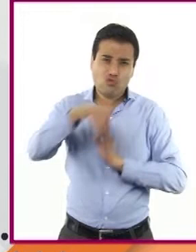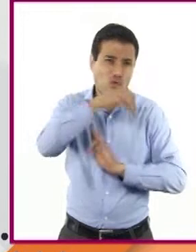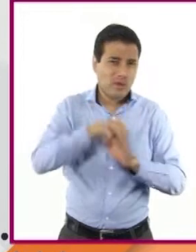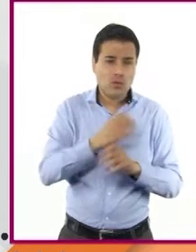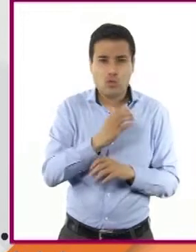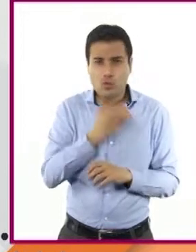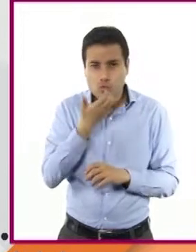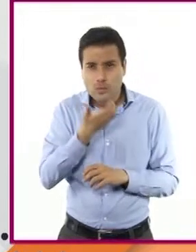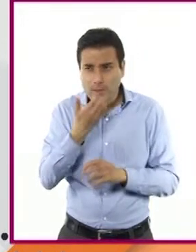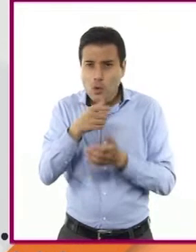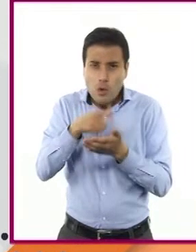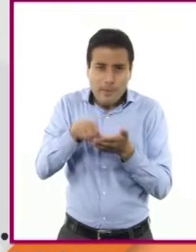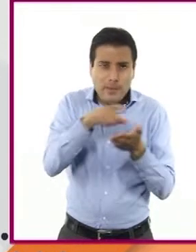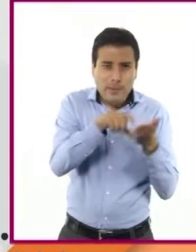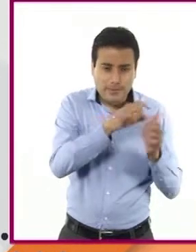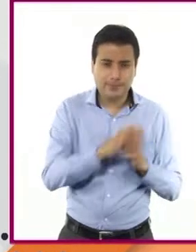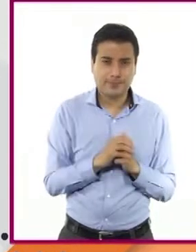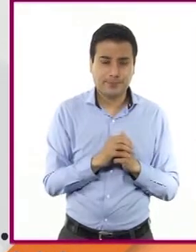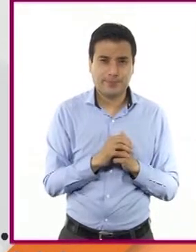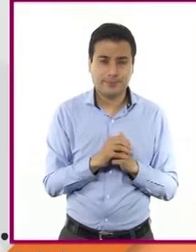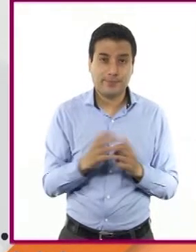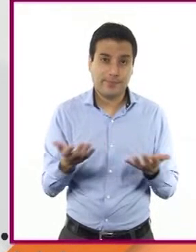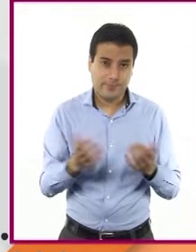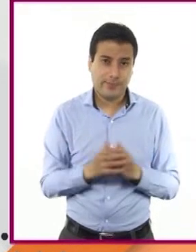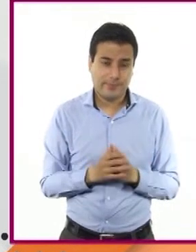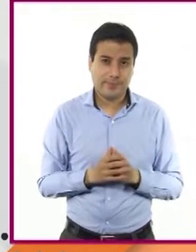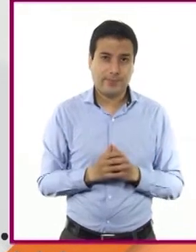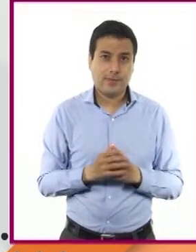consumismo. Gracias al aumento de los préstamos por